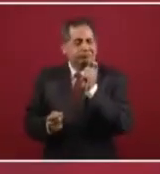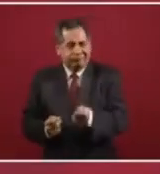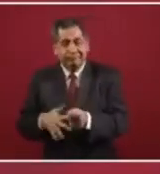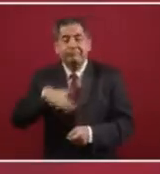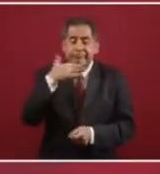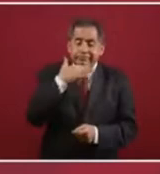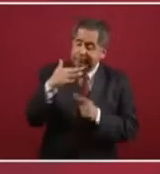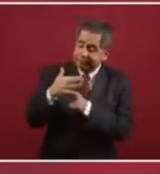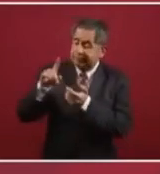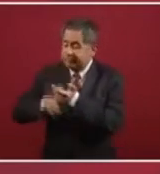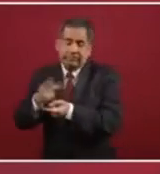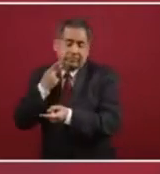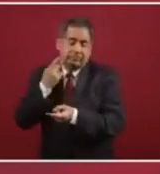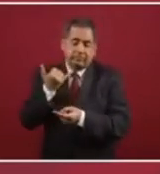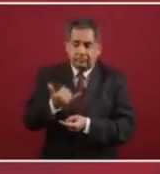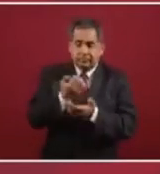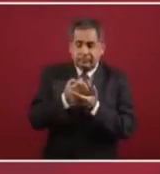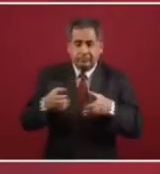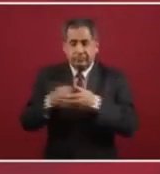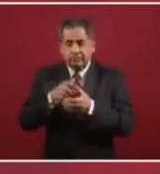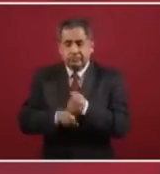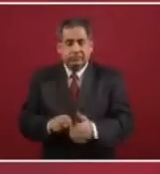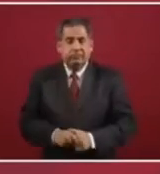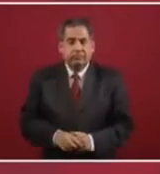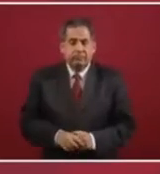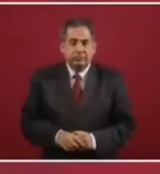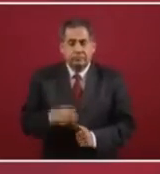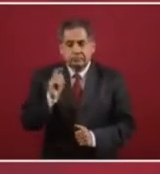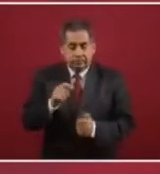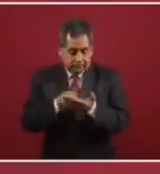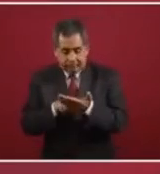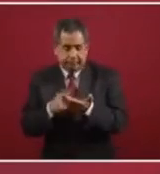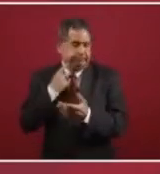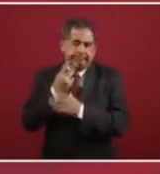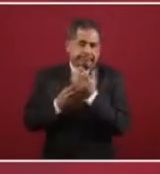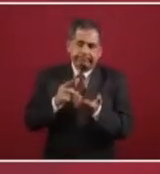fenómeno económico y político que de manera absurda